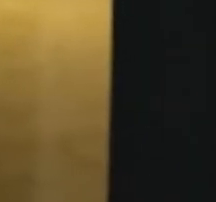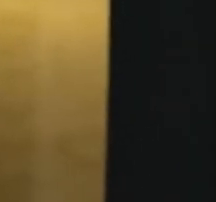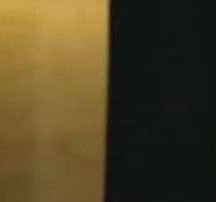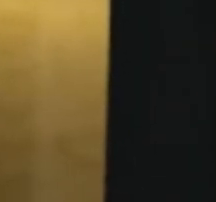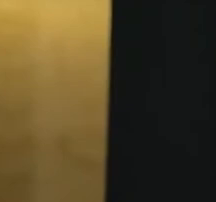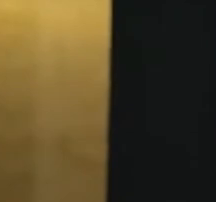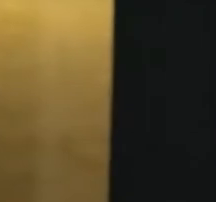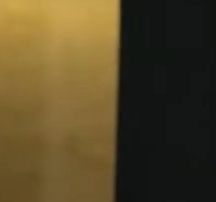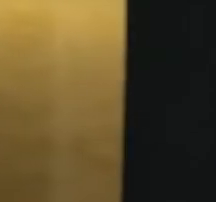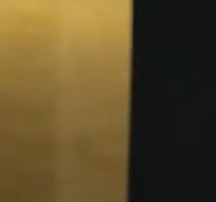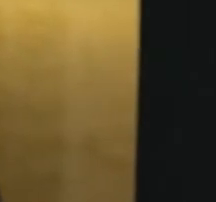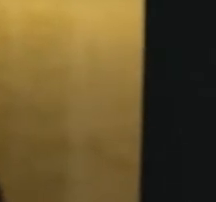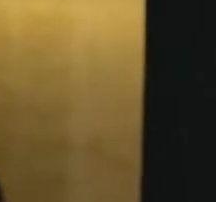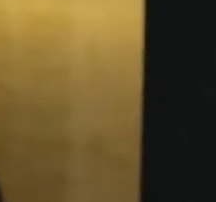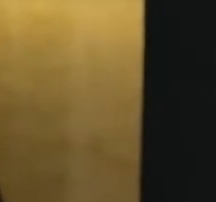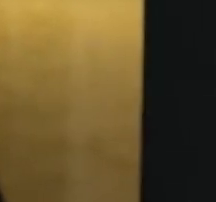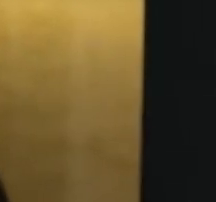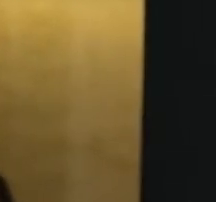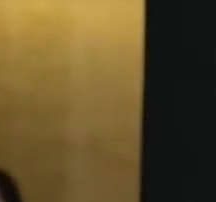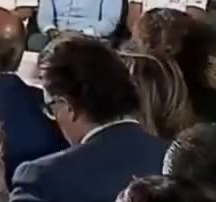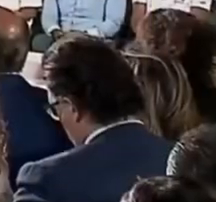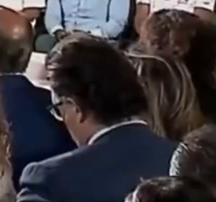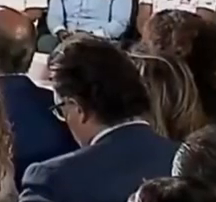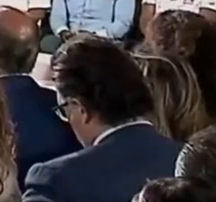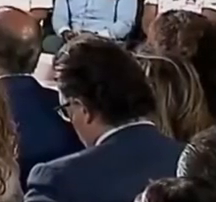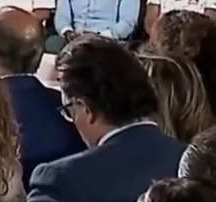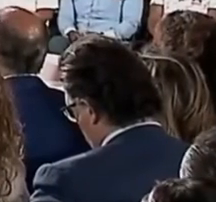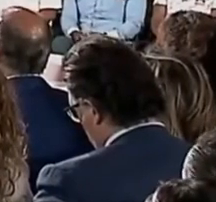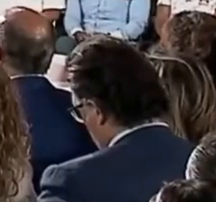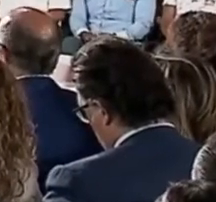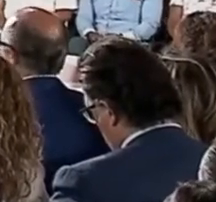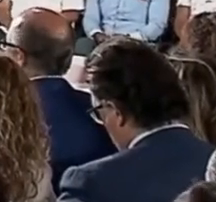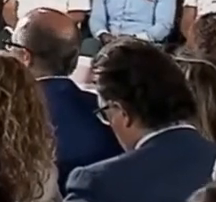educativa, también es importante